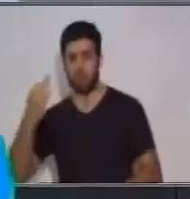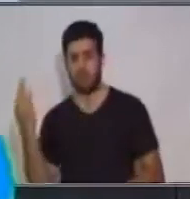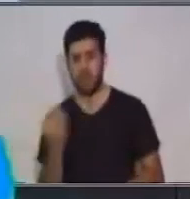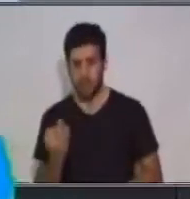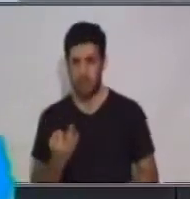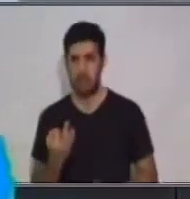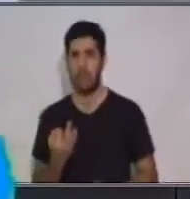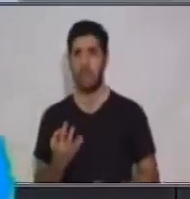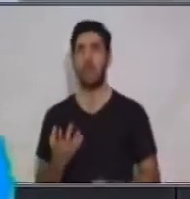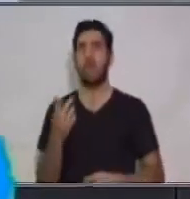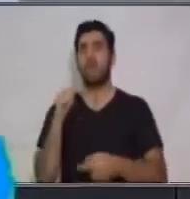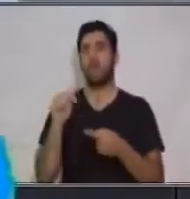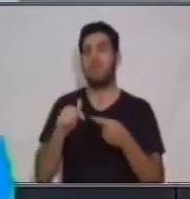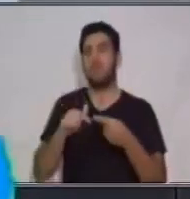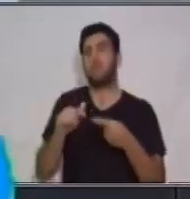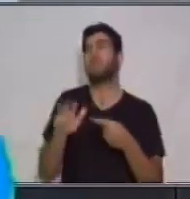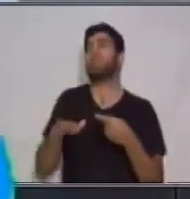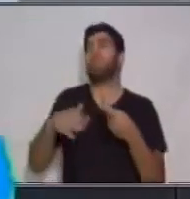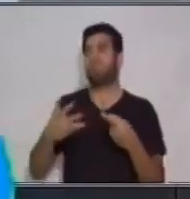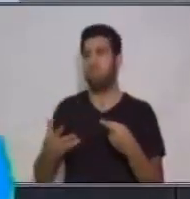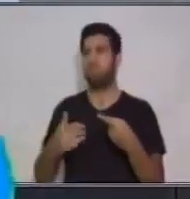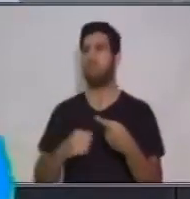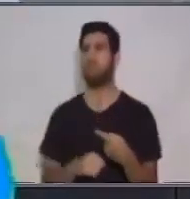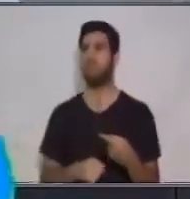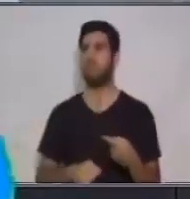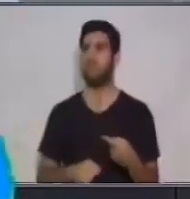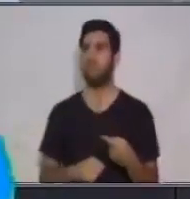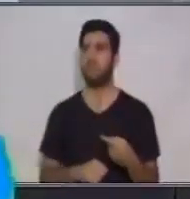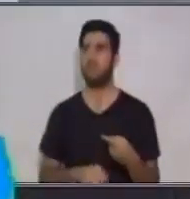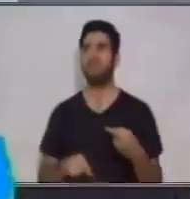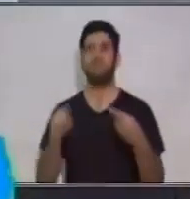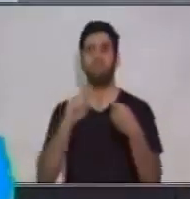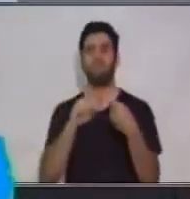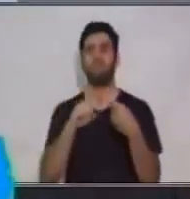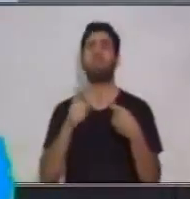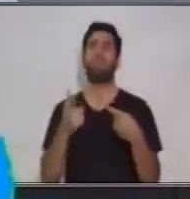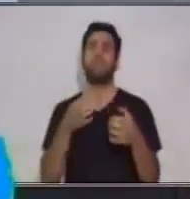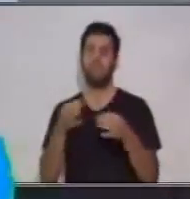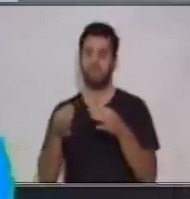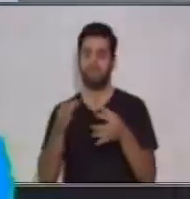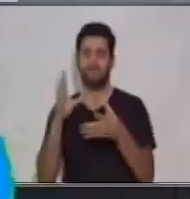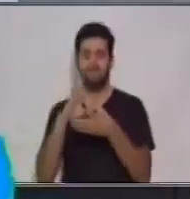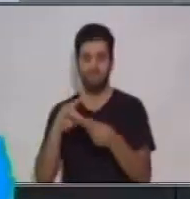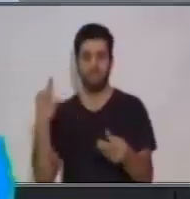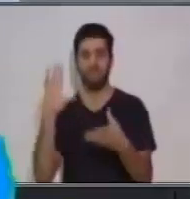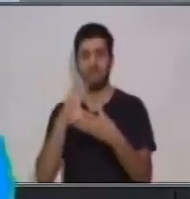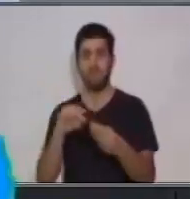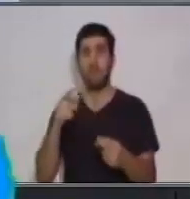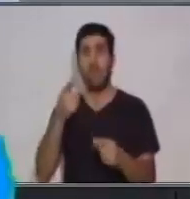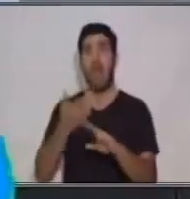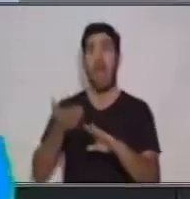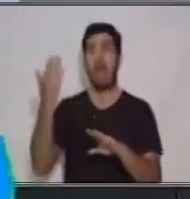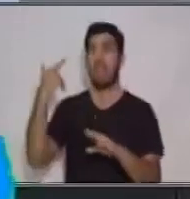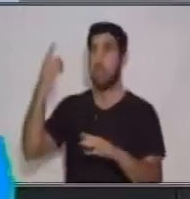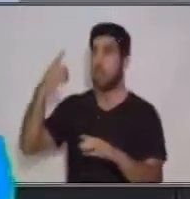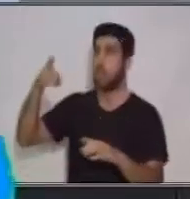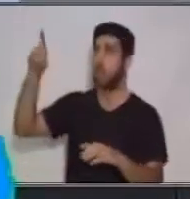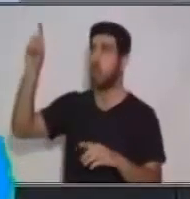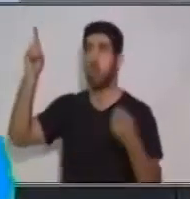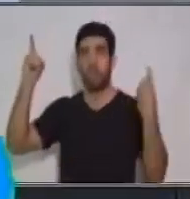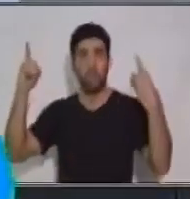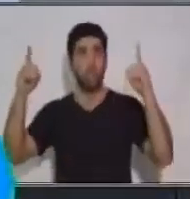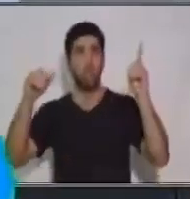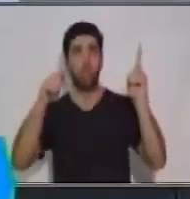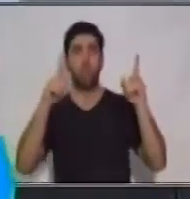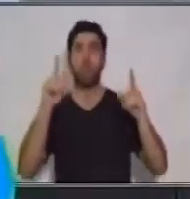de género, o este género que corresponde a la poesía épica, es que narra las grandes hazañas de los dioses y héroes de